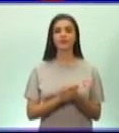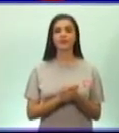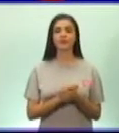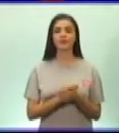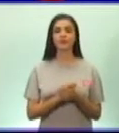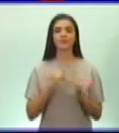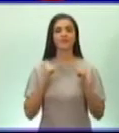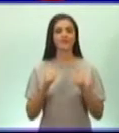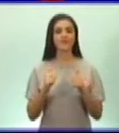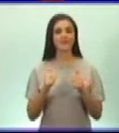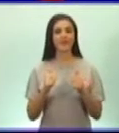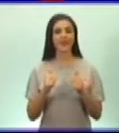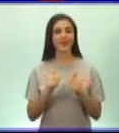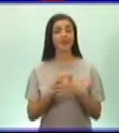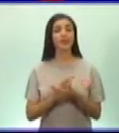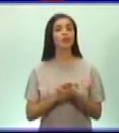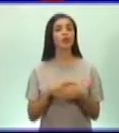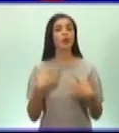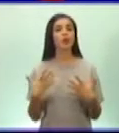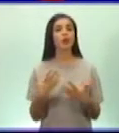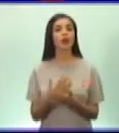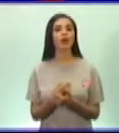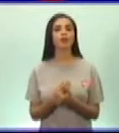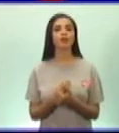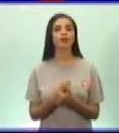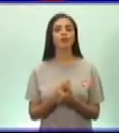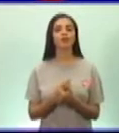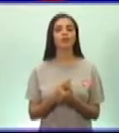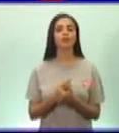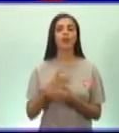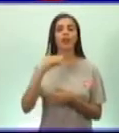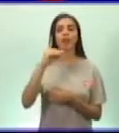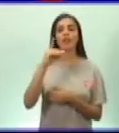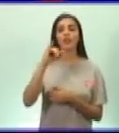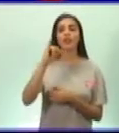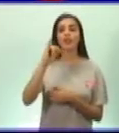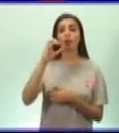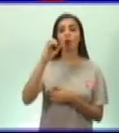bien. El dióxido de carbono.